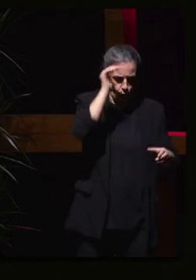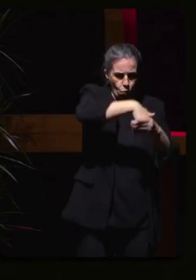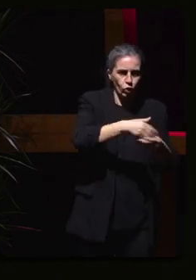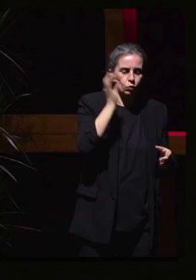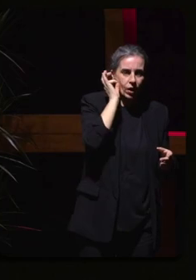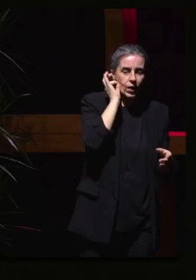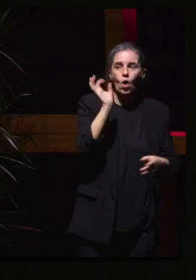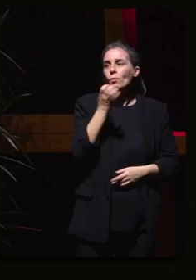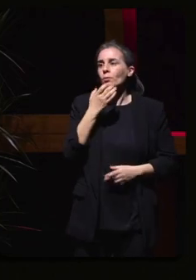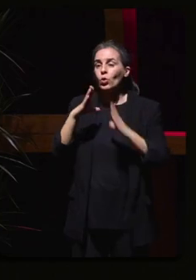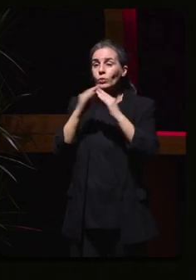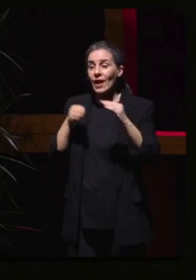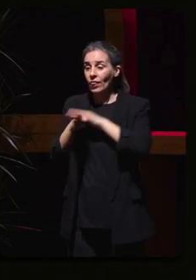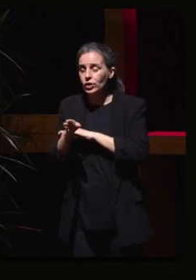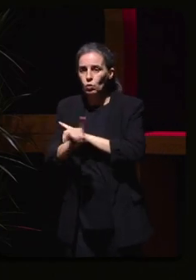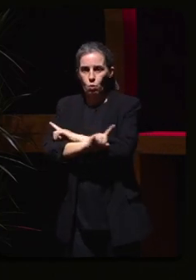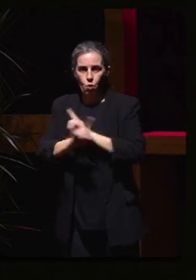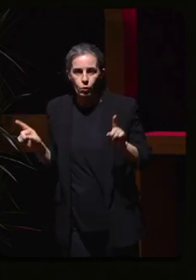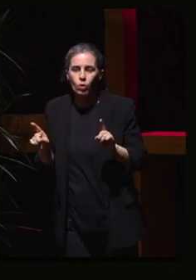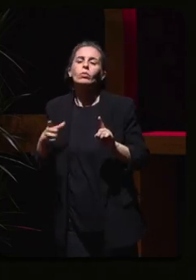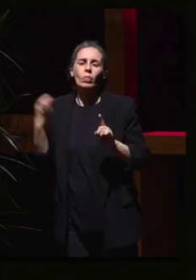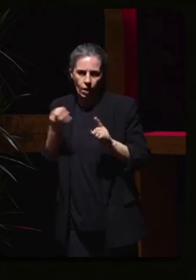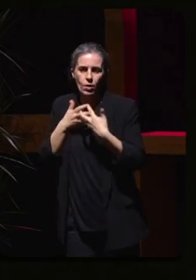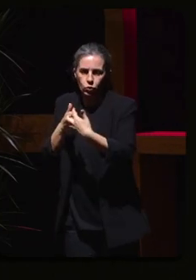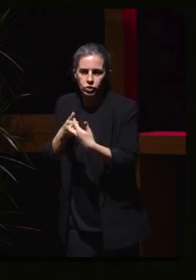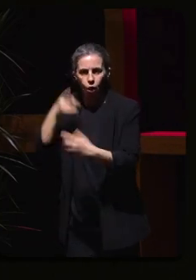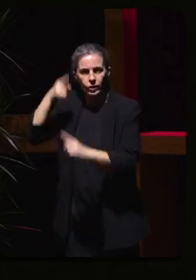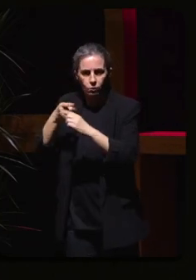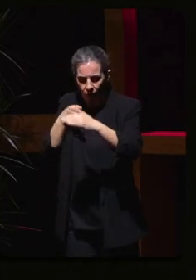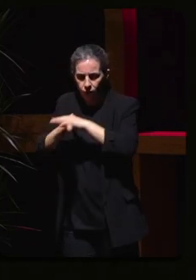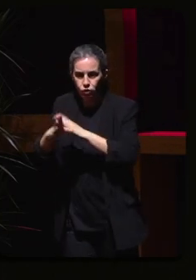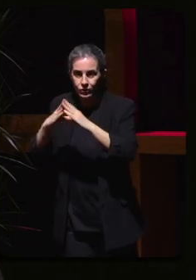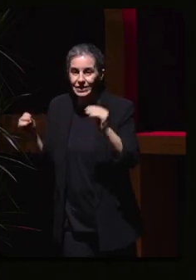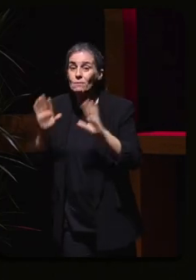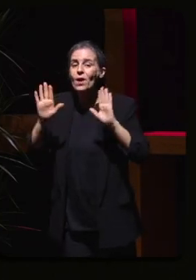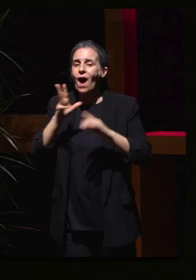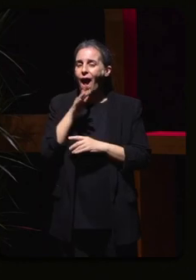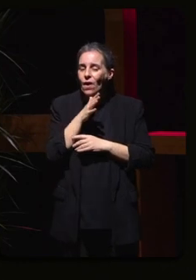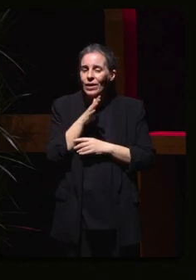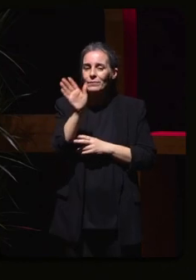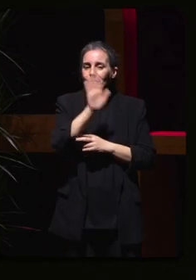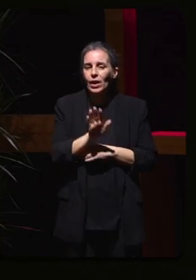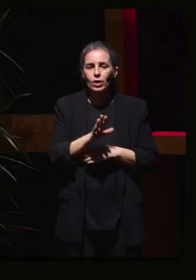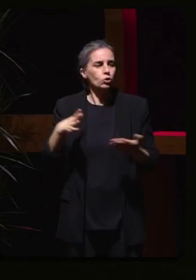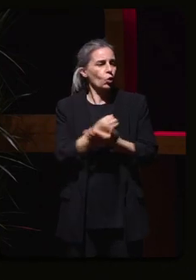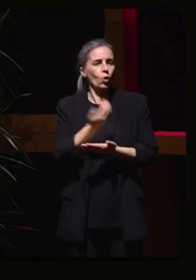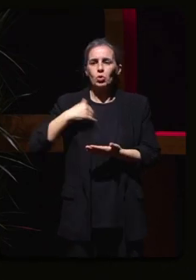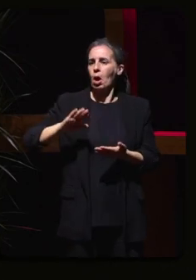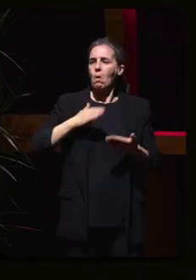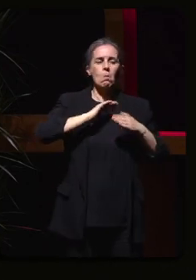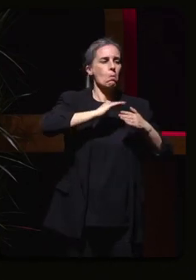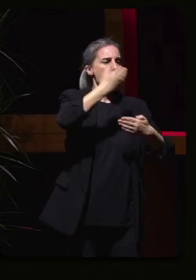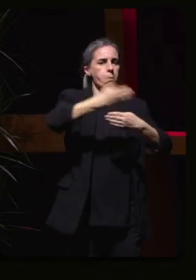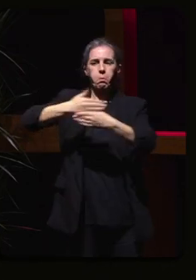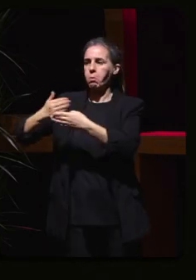acceso a la universidad, pues peleemos por el acceso a la universidad. Pero ahora figura que no, que ya está todo conseguido, ¿no? Y entonces